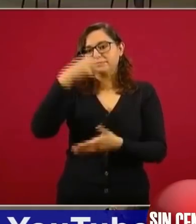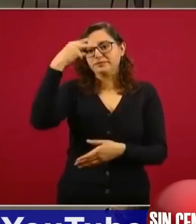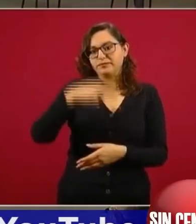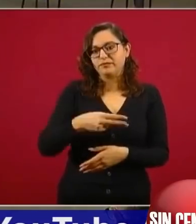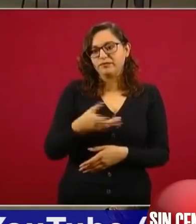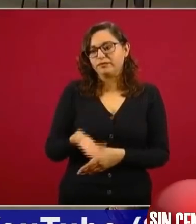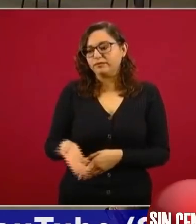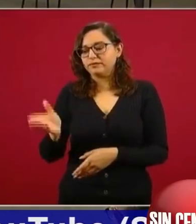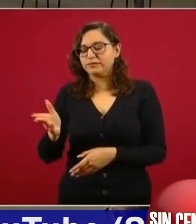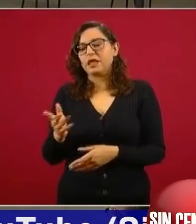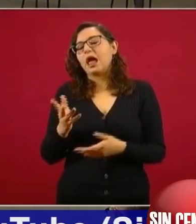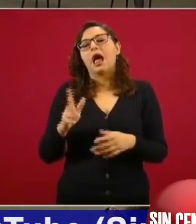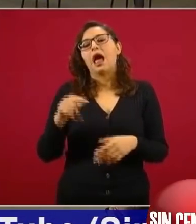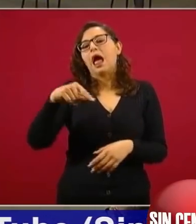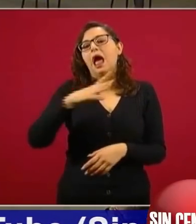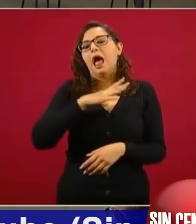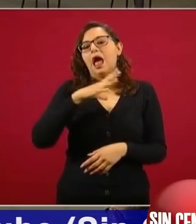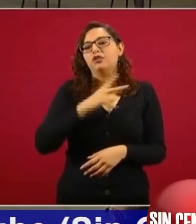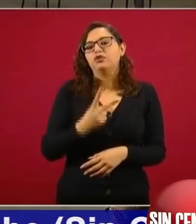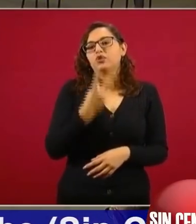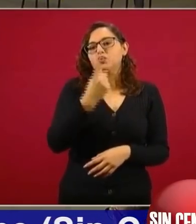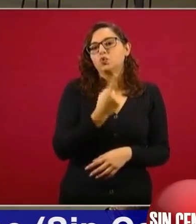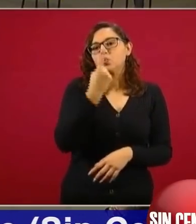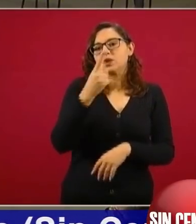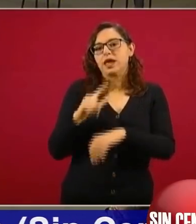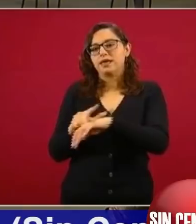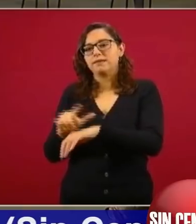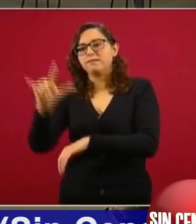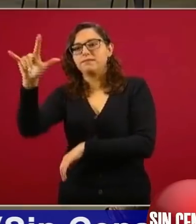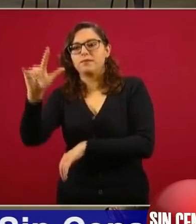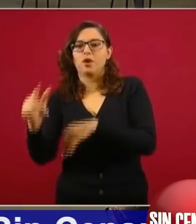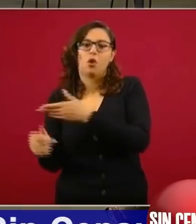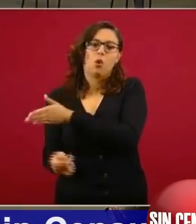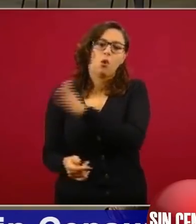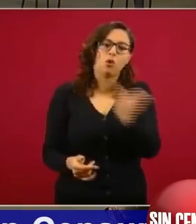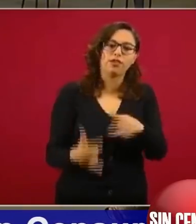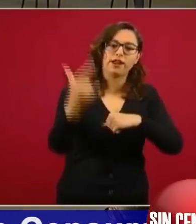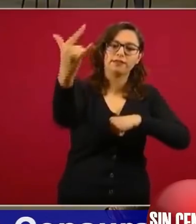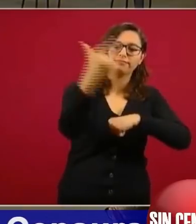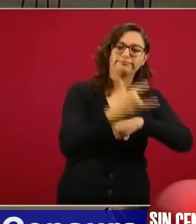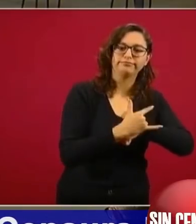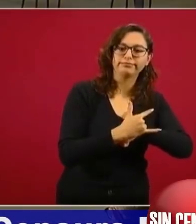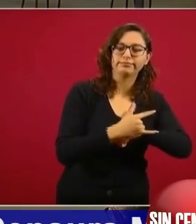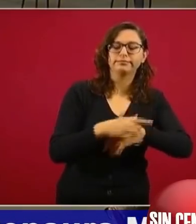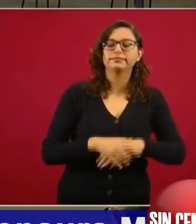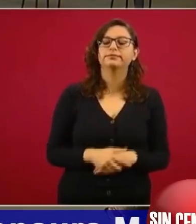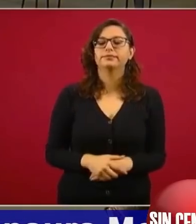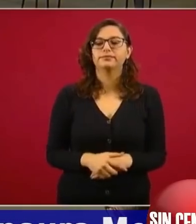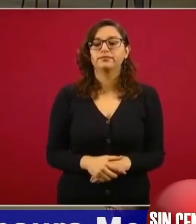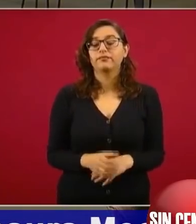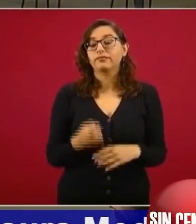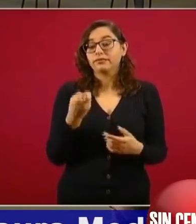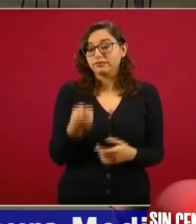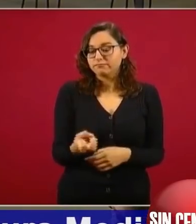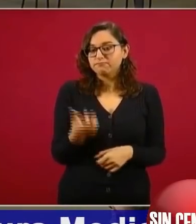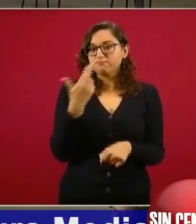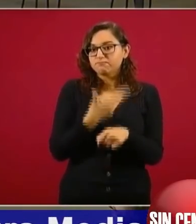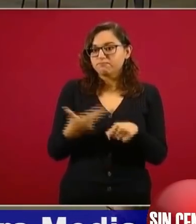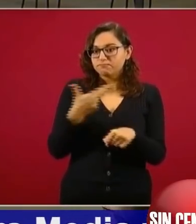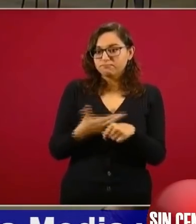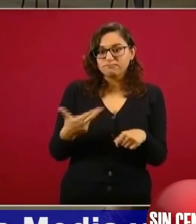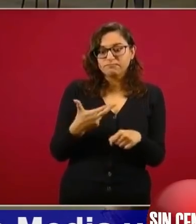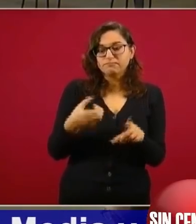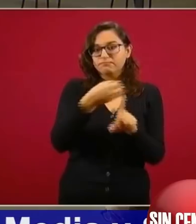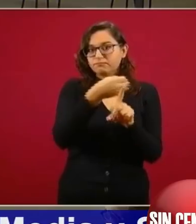pista para despegue y otra pista para aterrizaje en el aeropuerto de la Ciudad de México. Adelante. Esto tenía que ser rediseñado.